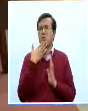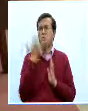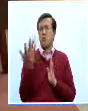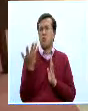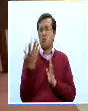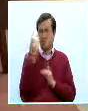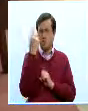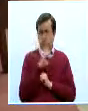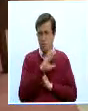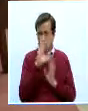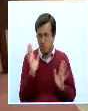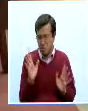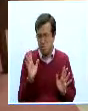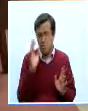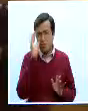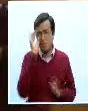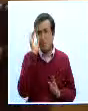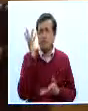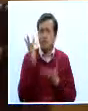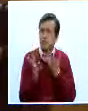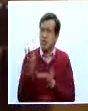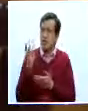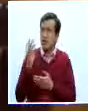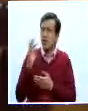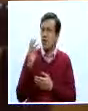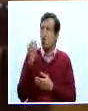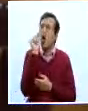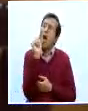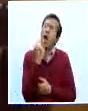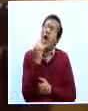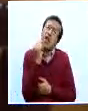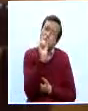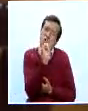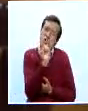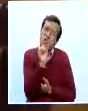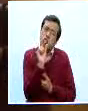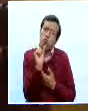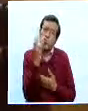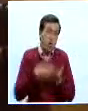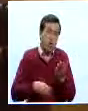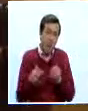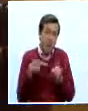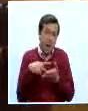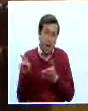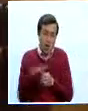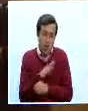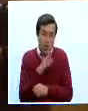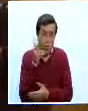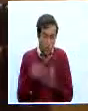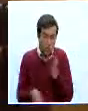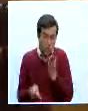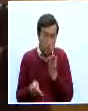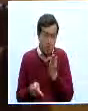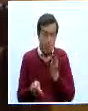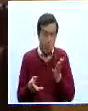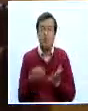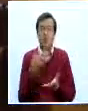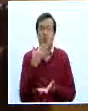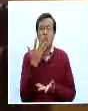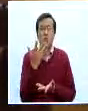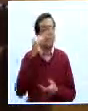la lectura es decir por lo menos recaudar algo y no todo bueno es importante recordarles yo creo que la mayoría de los ciudadanos lo conocen pero